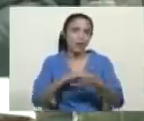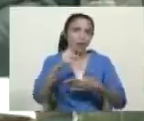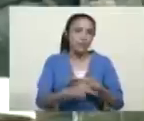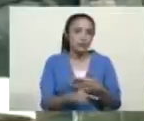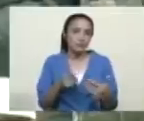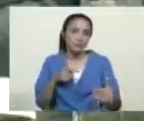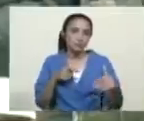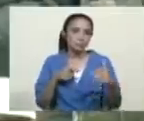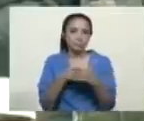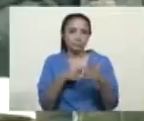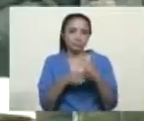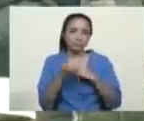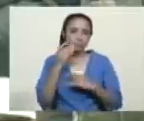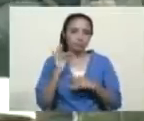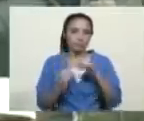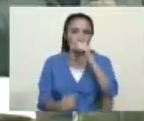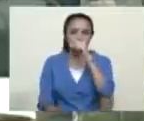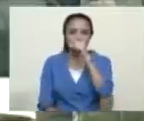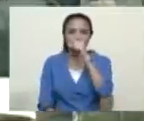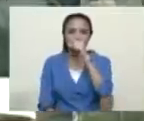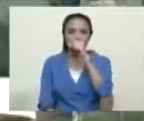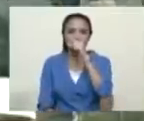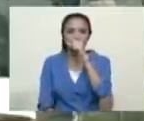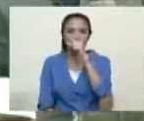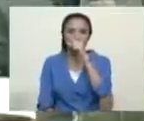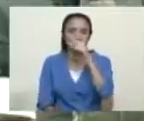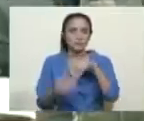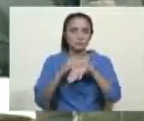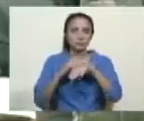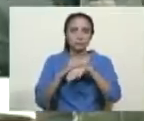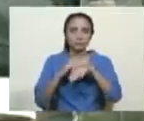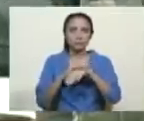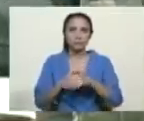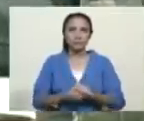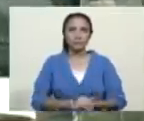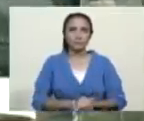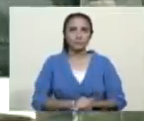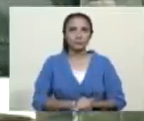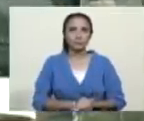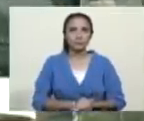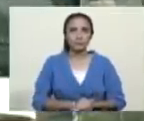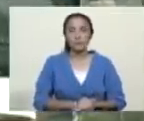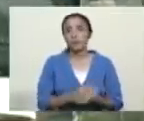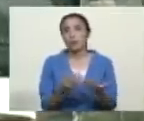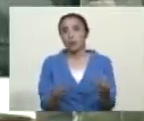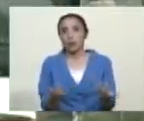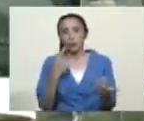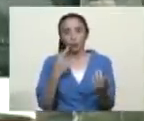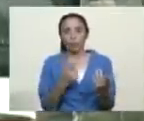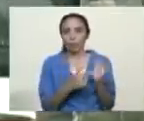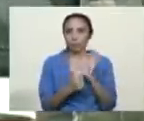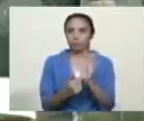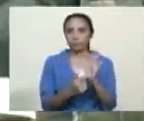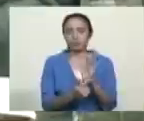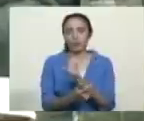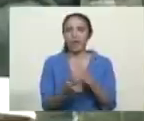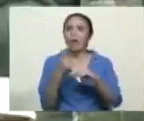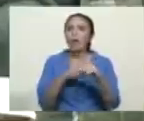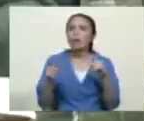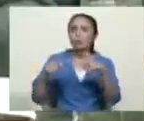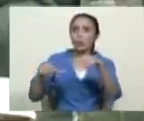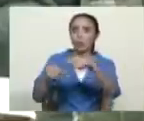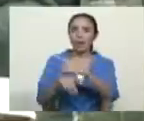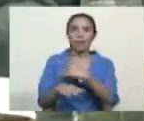fuerza. Es un tipo de tortura que ya han practicado en Guantánamo. Ahora